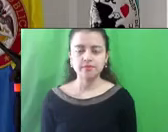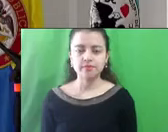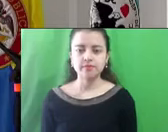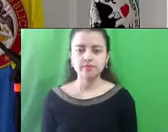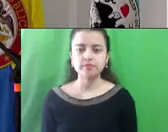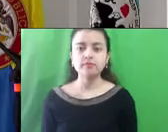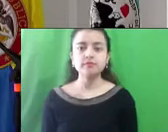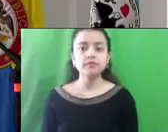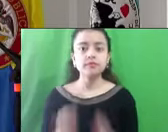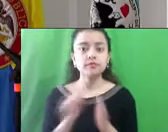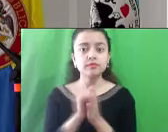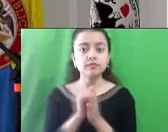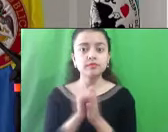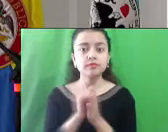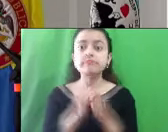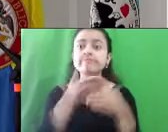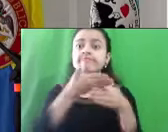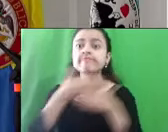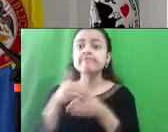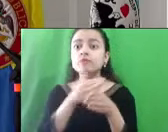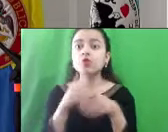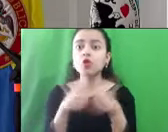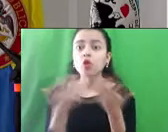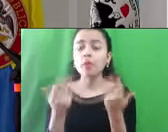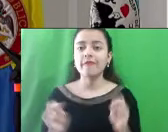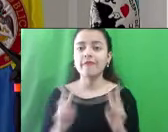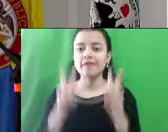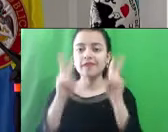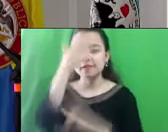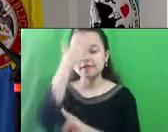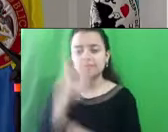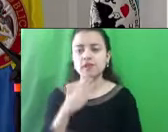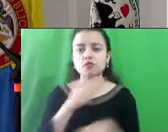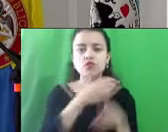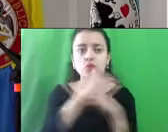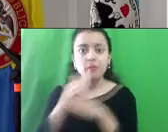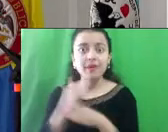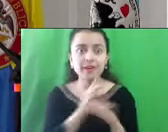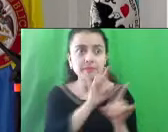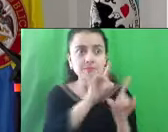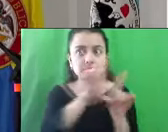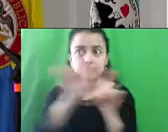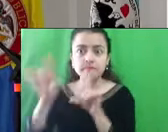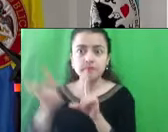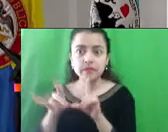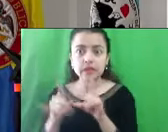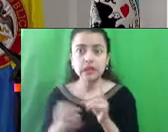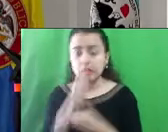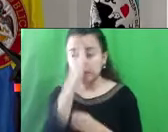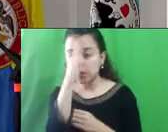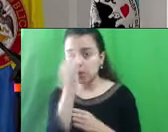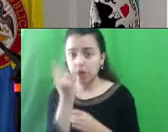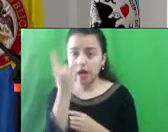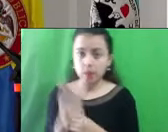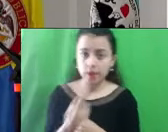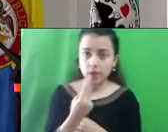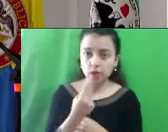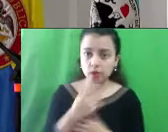invitamos precisamente a compartir la transmisión en Facebook. Al final estaremos recibiendo sus dudas e inquietudes por medio de un